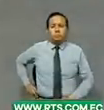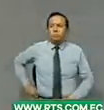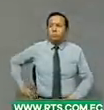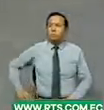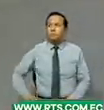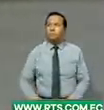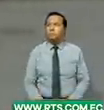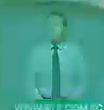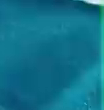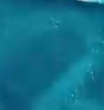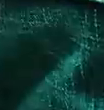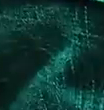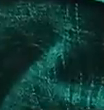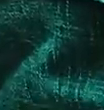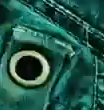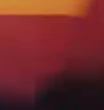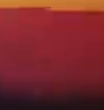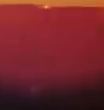Escobar.